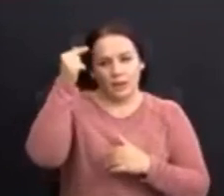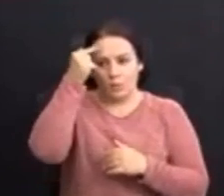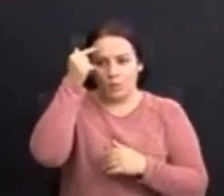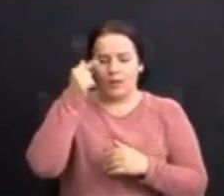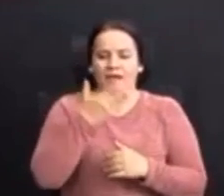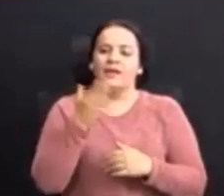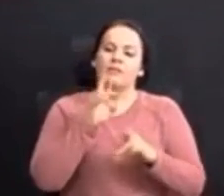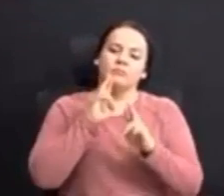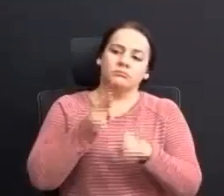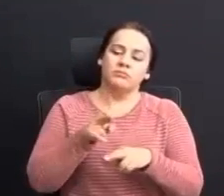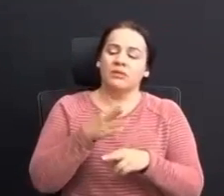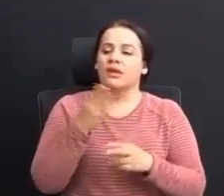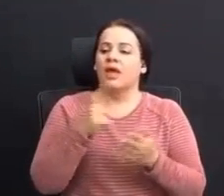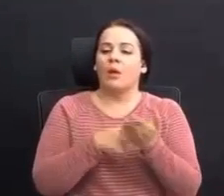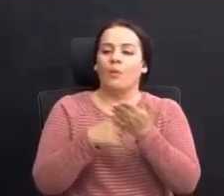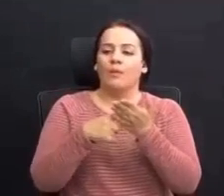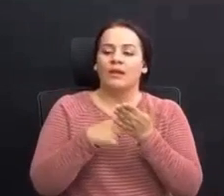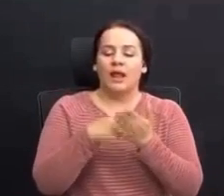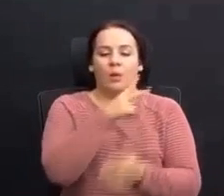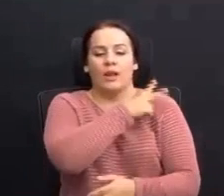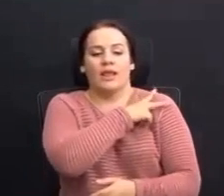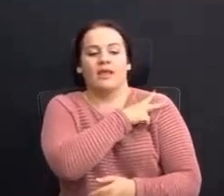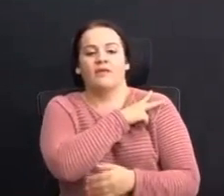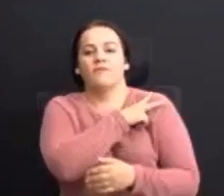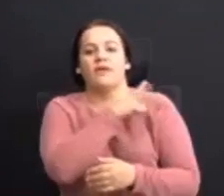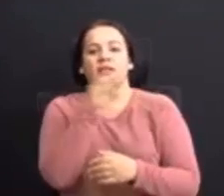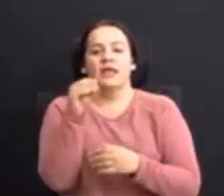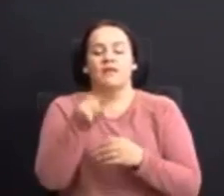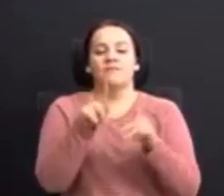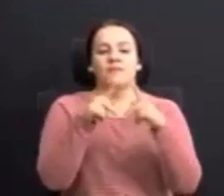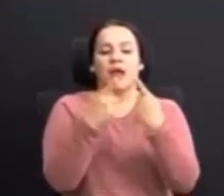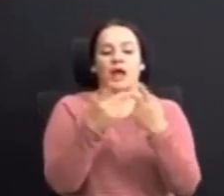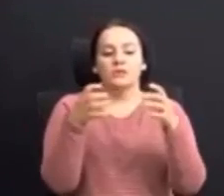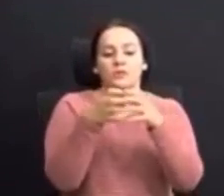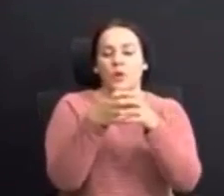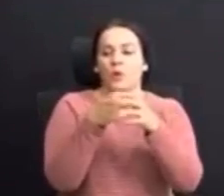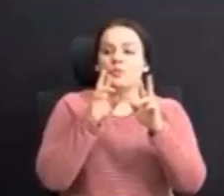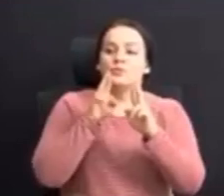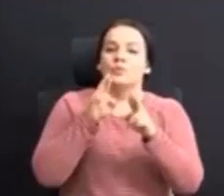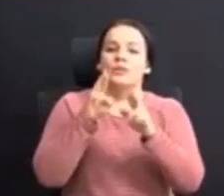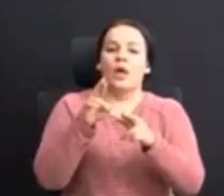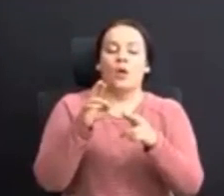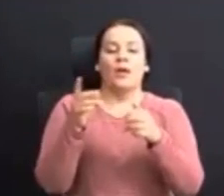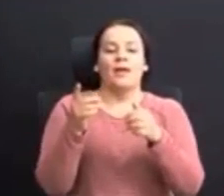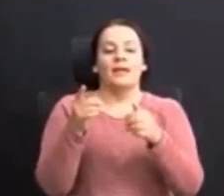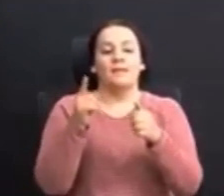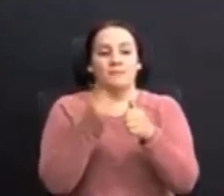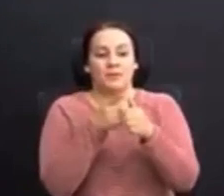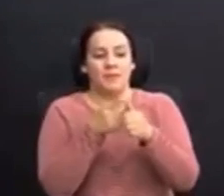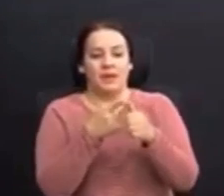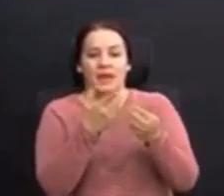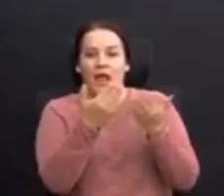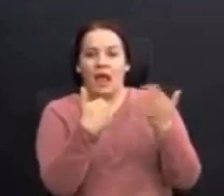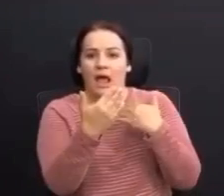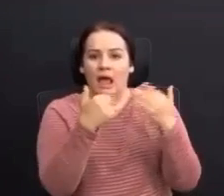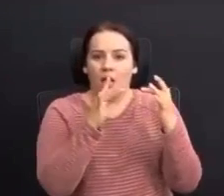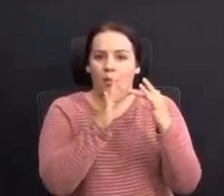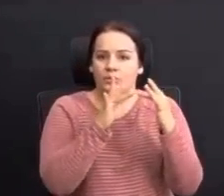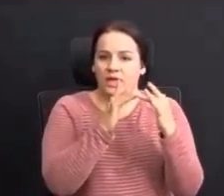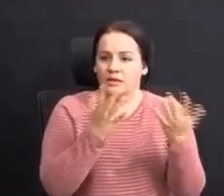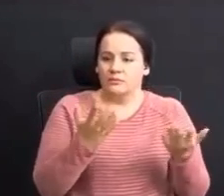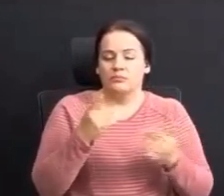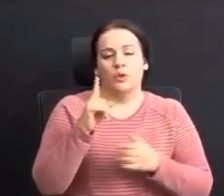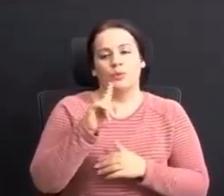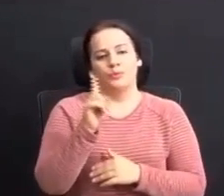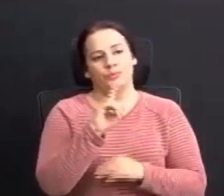han tenido, qué les ha comentado el jefe de fracción de los resultados de ese primer acercamiento? Ningún resultado. Lo cierto, lo que yo quiero aprovechar